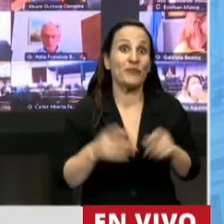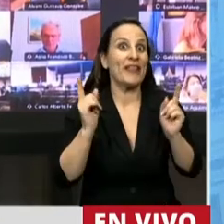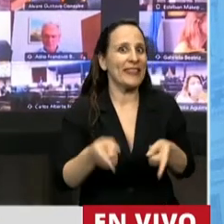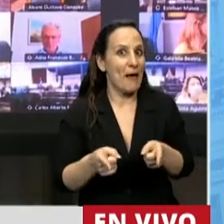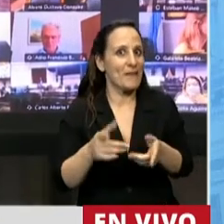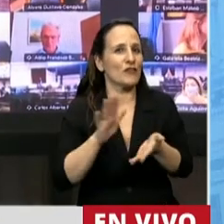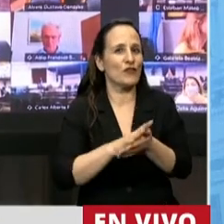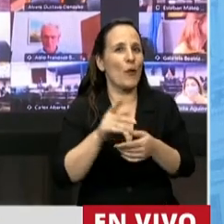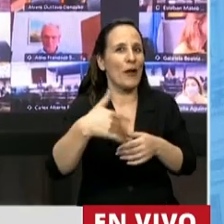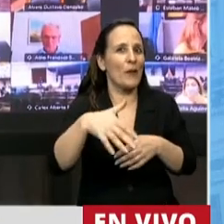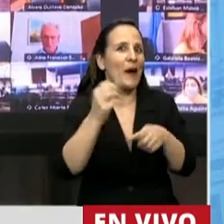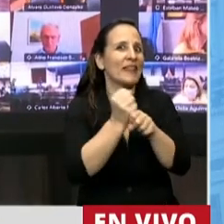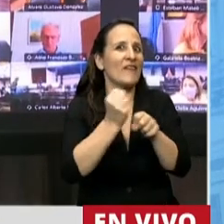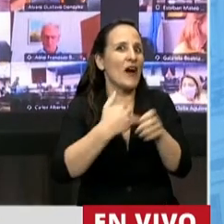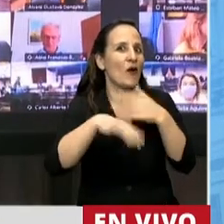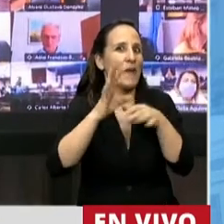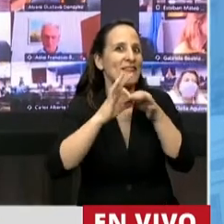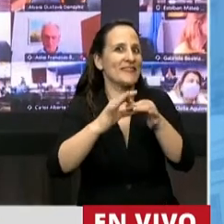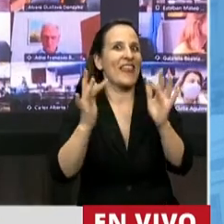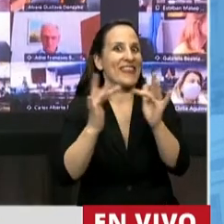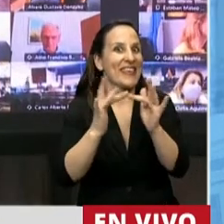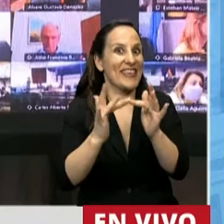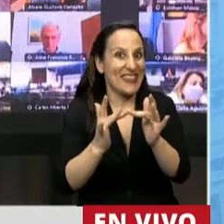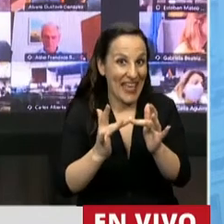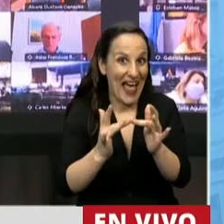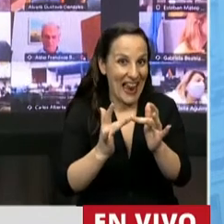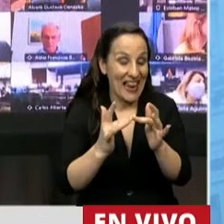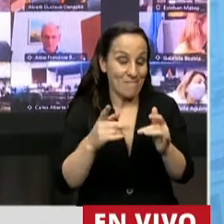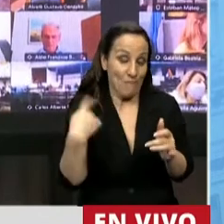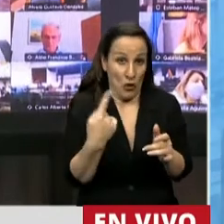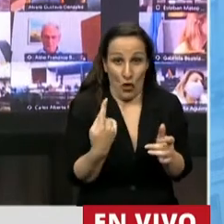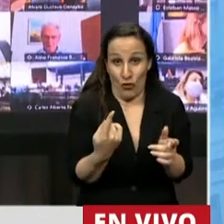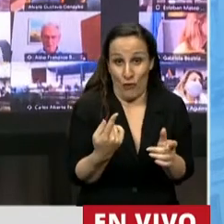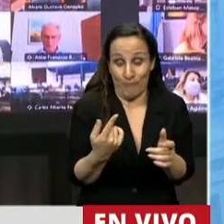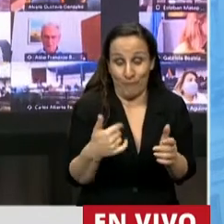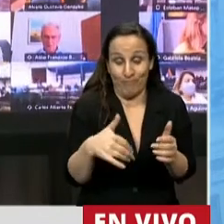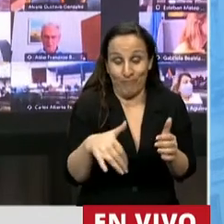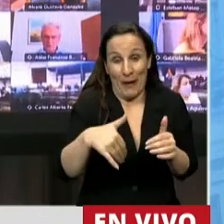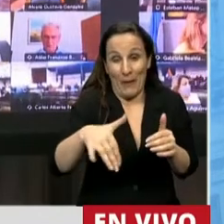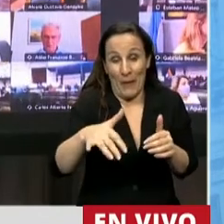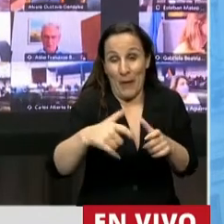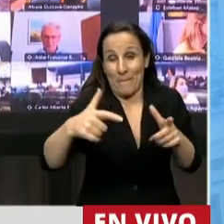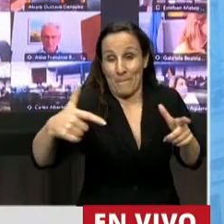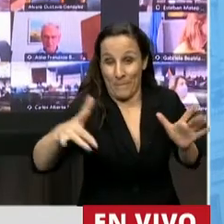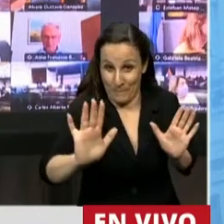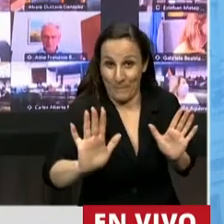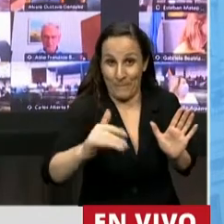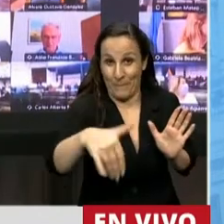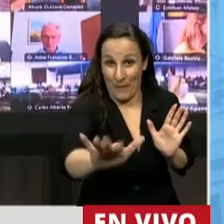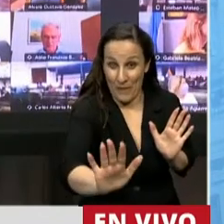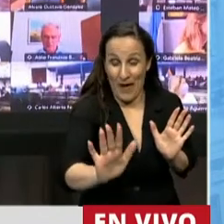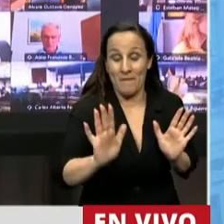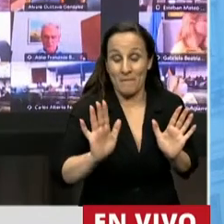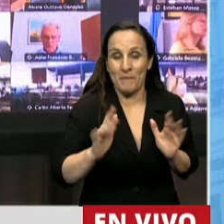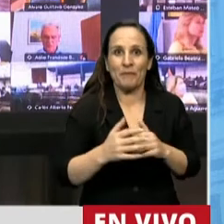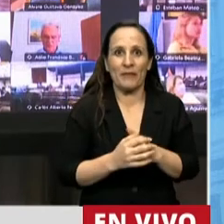digital en el que nosotros estamos insertos y con perspectivas de que sea con mayor presencia, y que